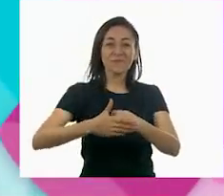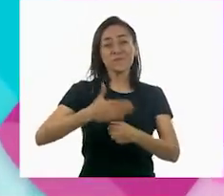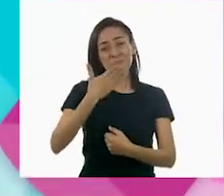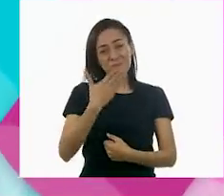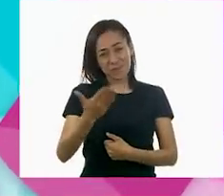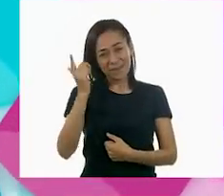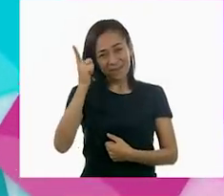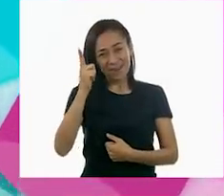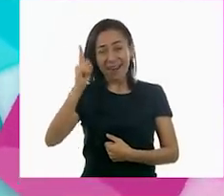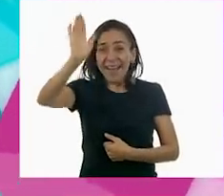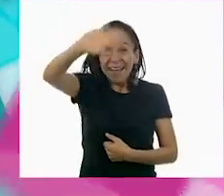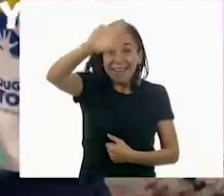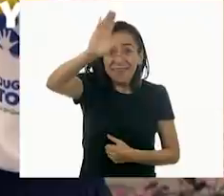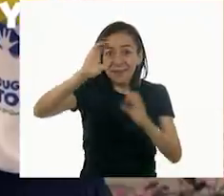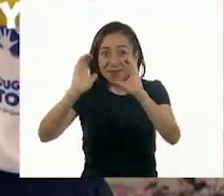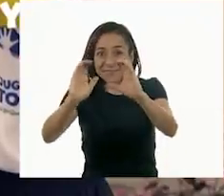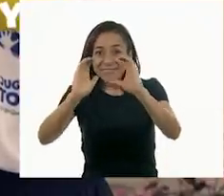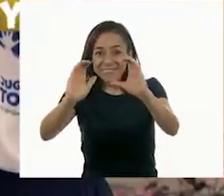¡Cuídense!